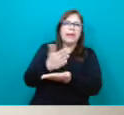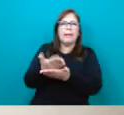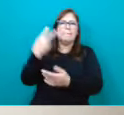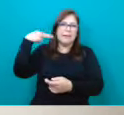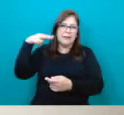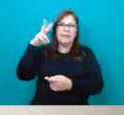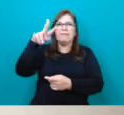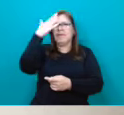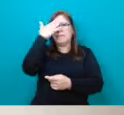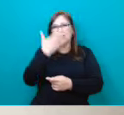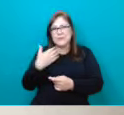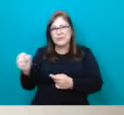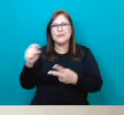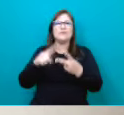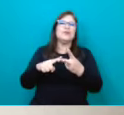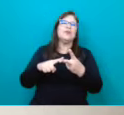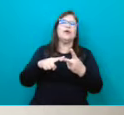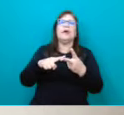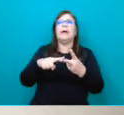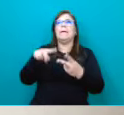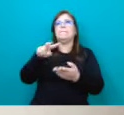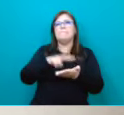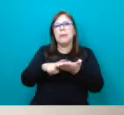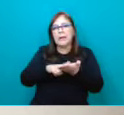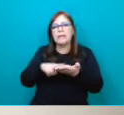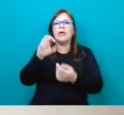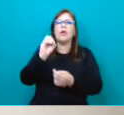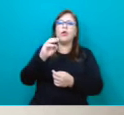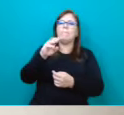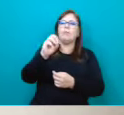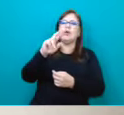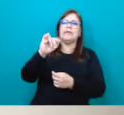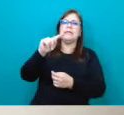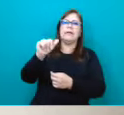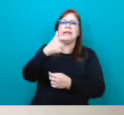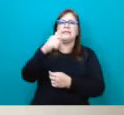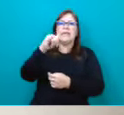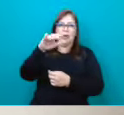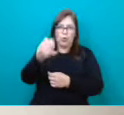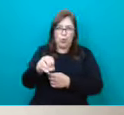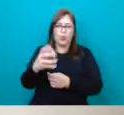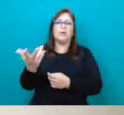veracruzana, que es famosísimo, el verde o morita de chico.